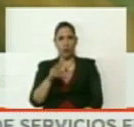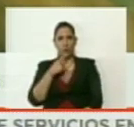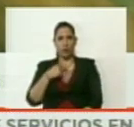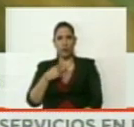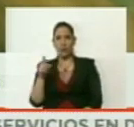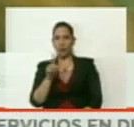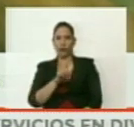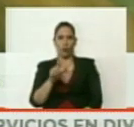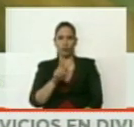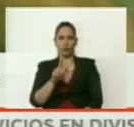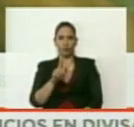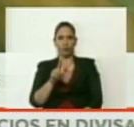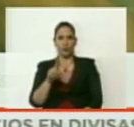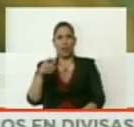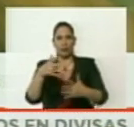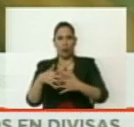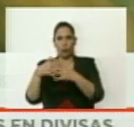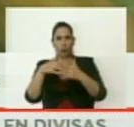Estados Unidos no quiere donar.